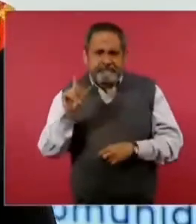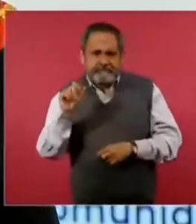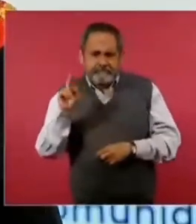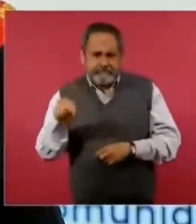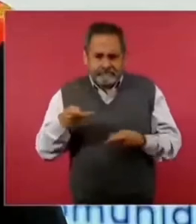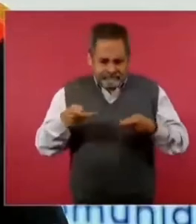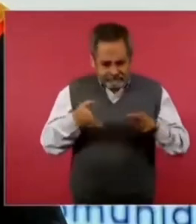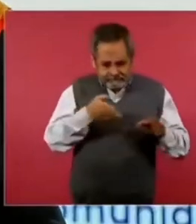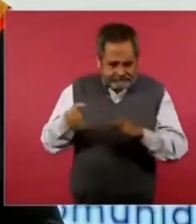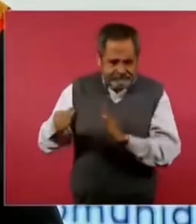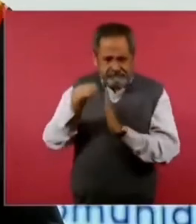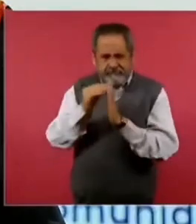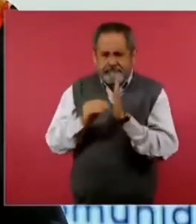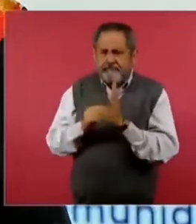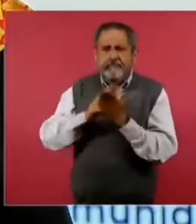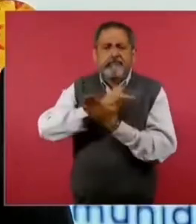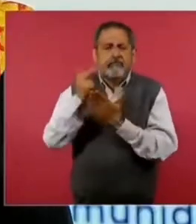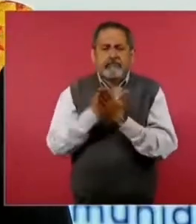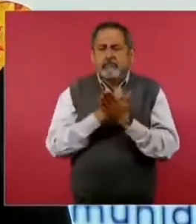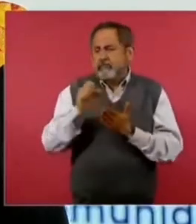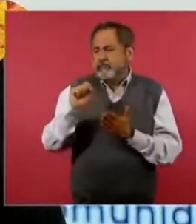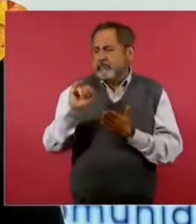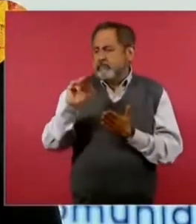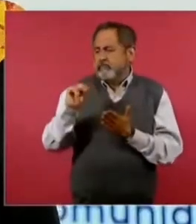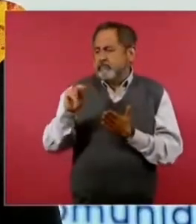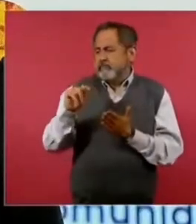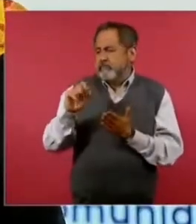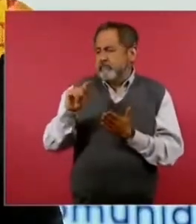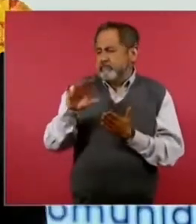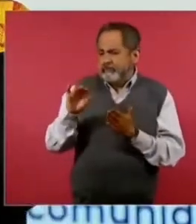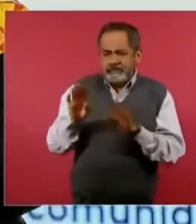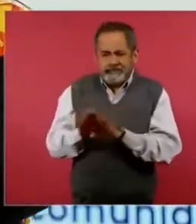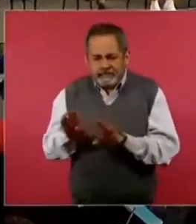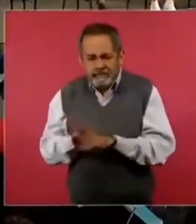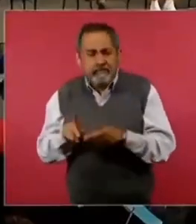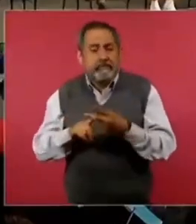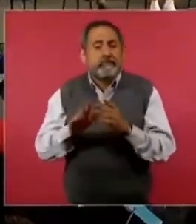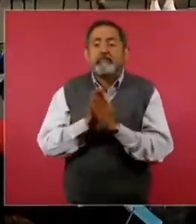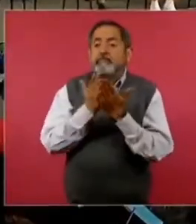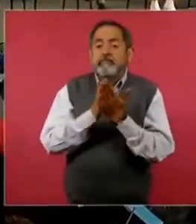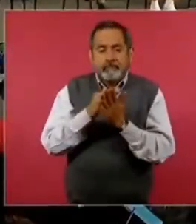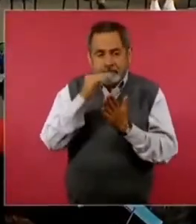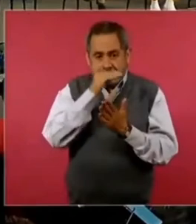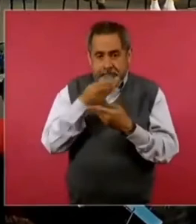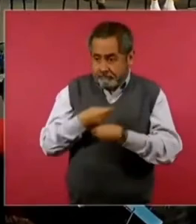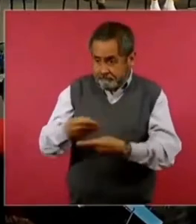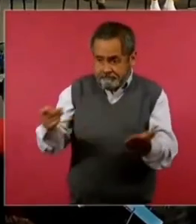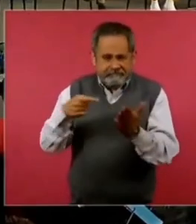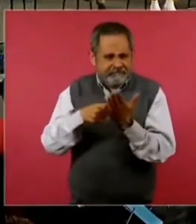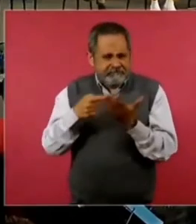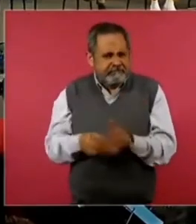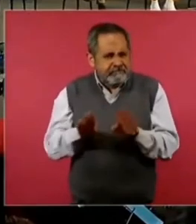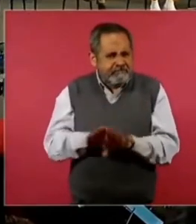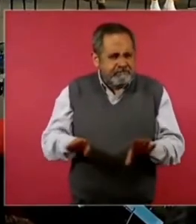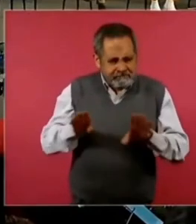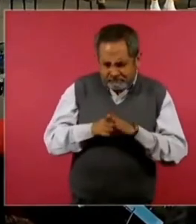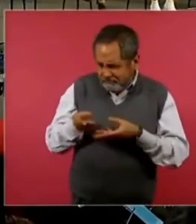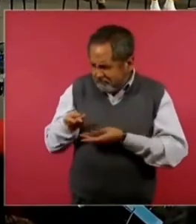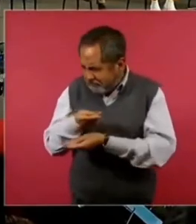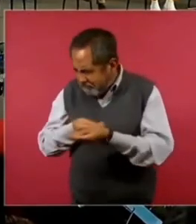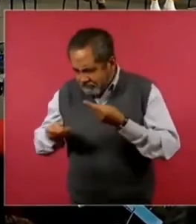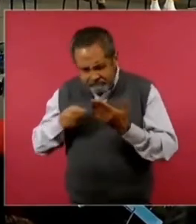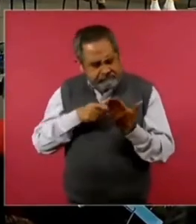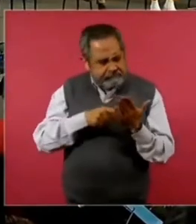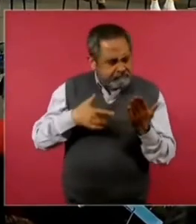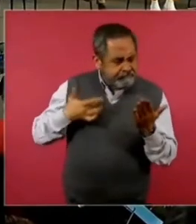con el programa sintético, de qué manera vamos a utilizar los libros de texto gratuito. Y hemos trabajado con estos libros